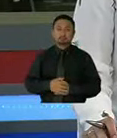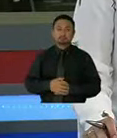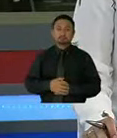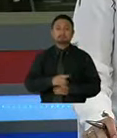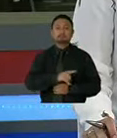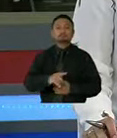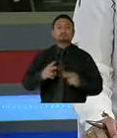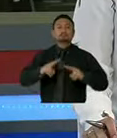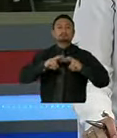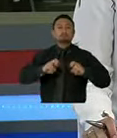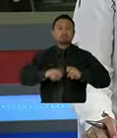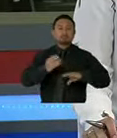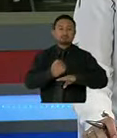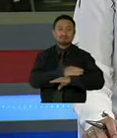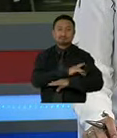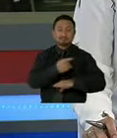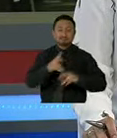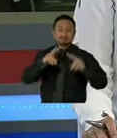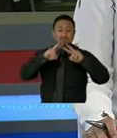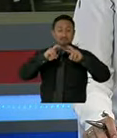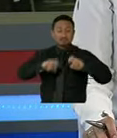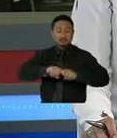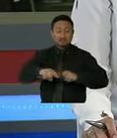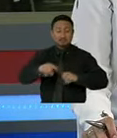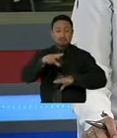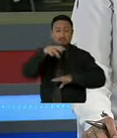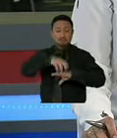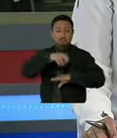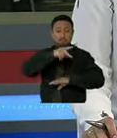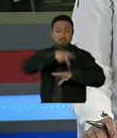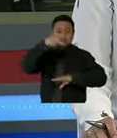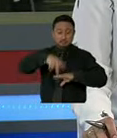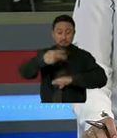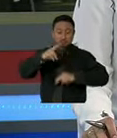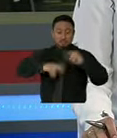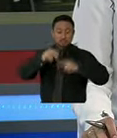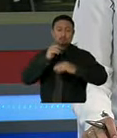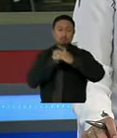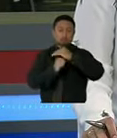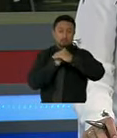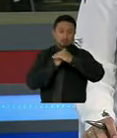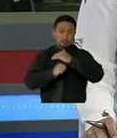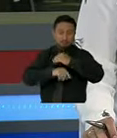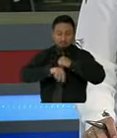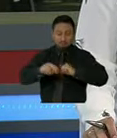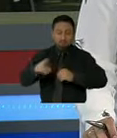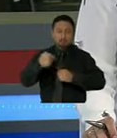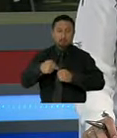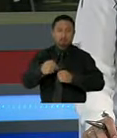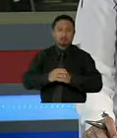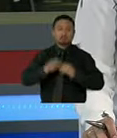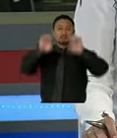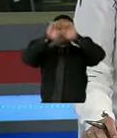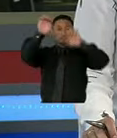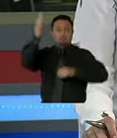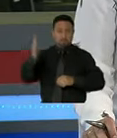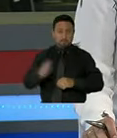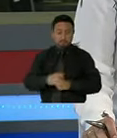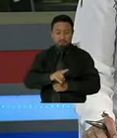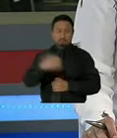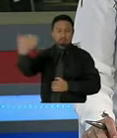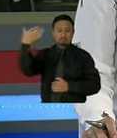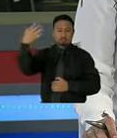la investigación previa que lleva adelante la Fiscalía Provincial de Pichincha sobre la construcción del Metro de Quito y la participación de Odebrecht, el